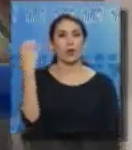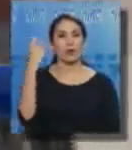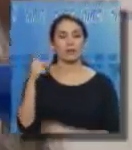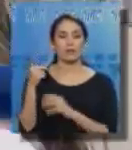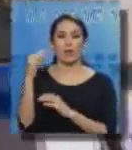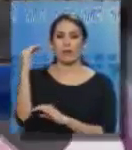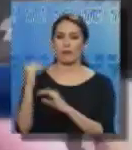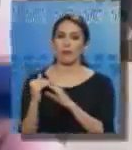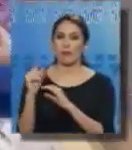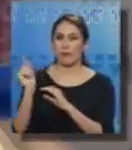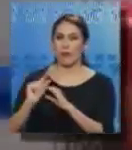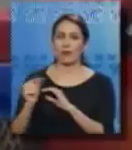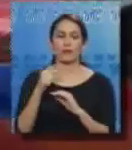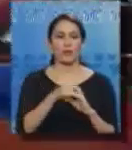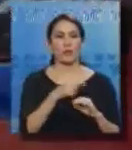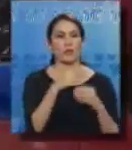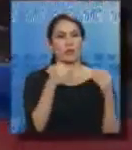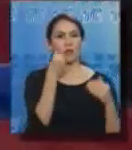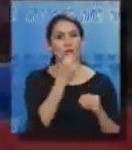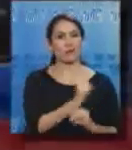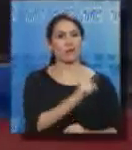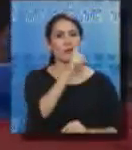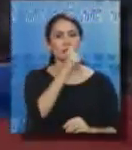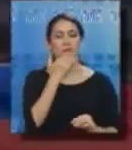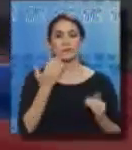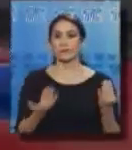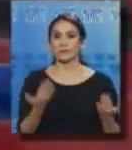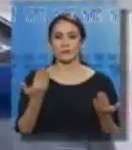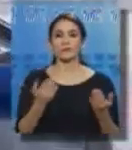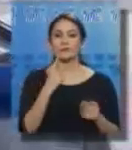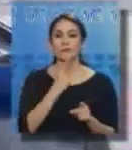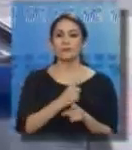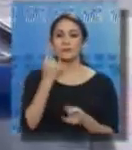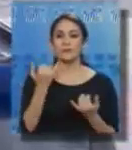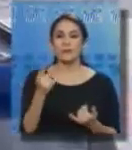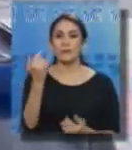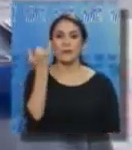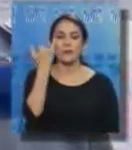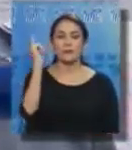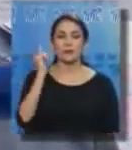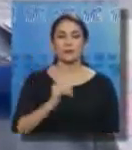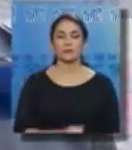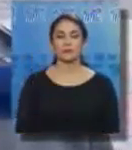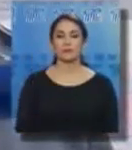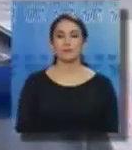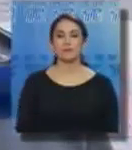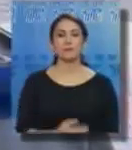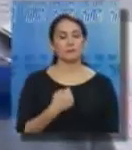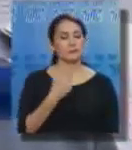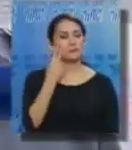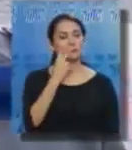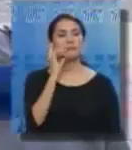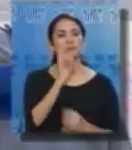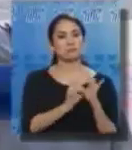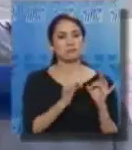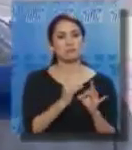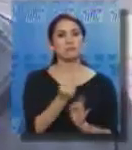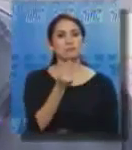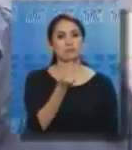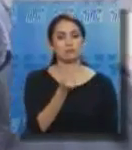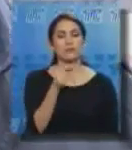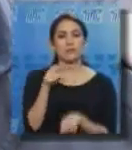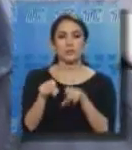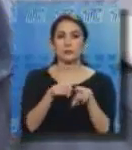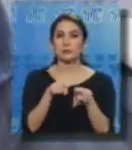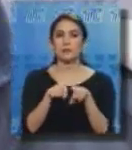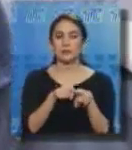momento, 80 comerciantes han beneficiado de la canasta comercial transfronteriza. Unos precios excelentes y competir